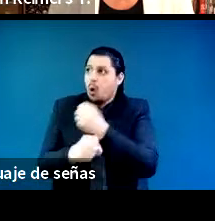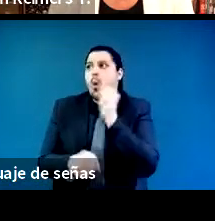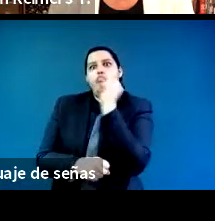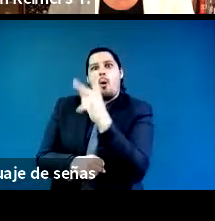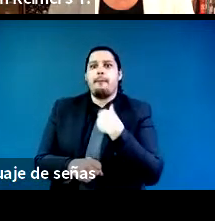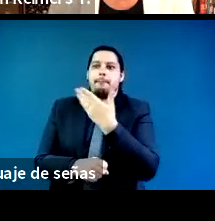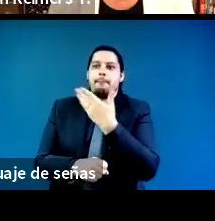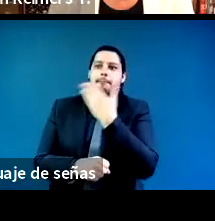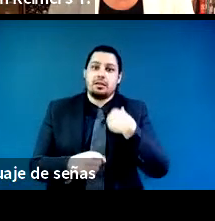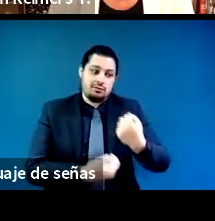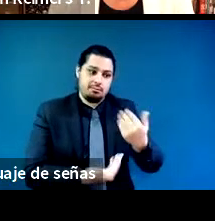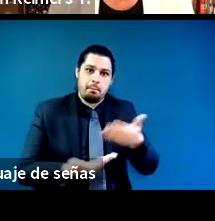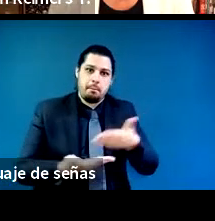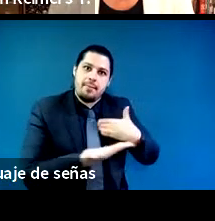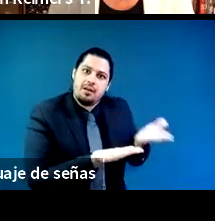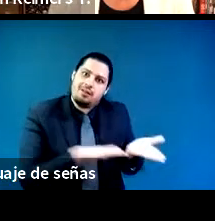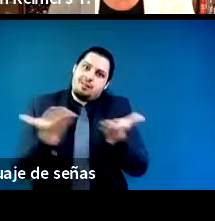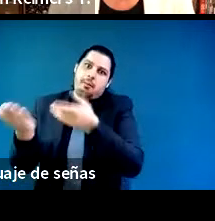una crianza